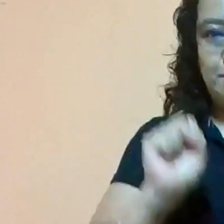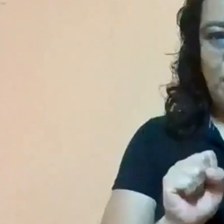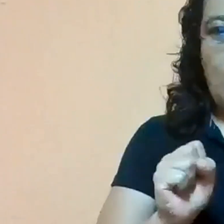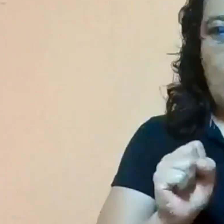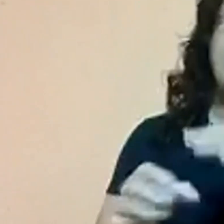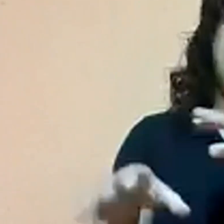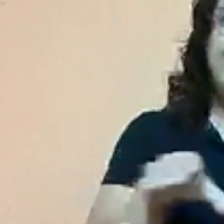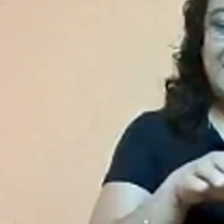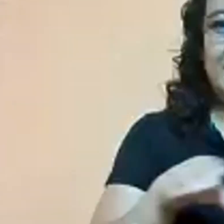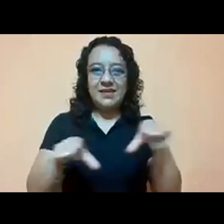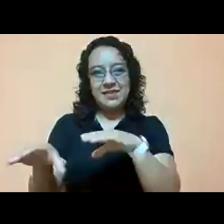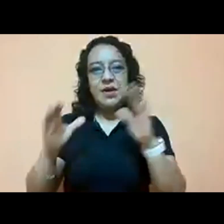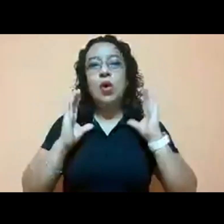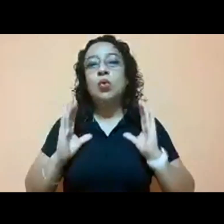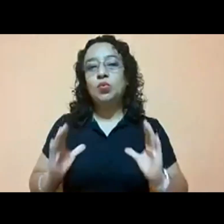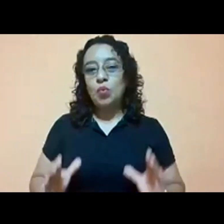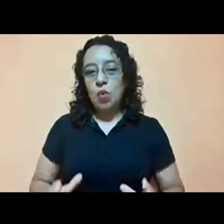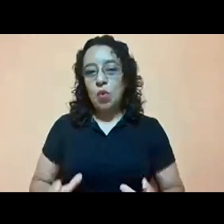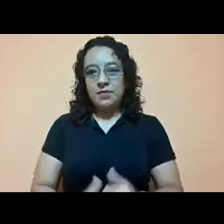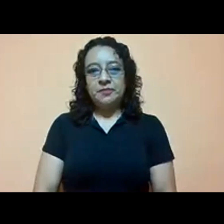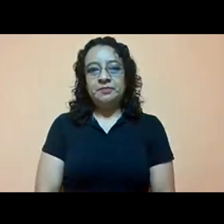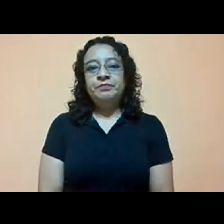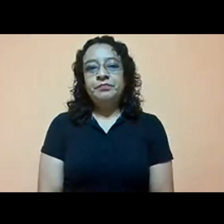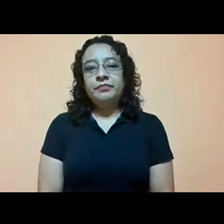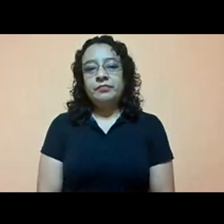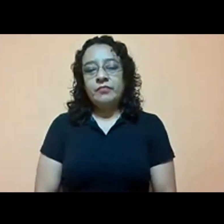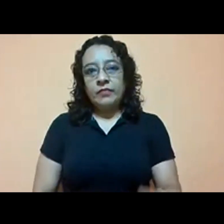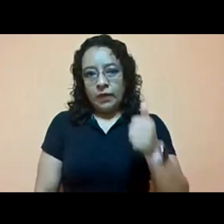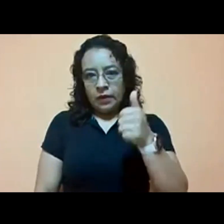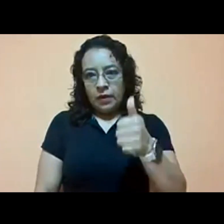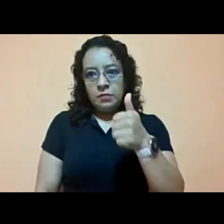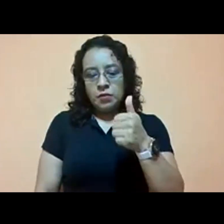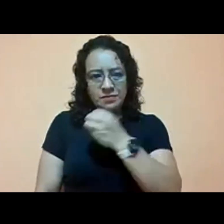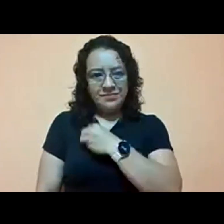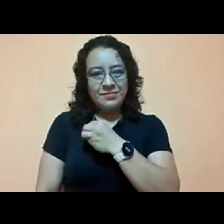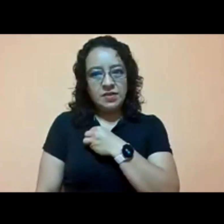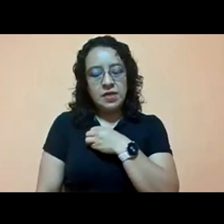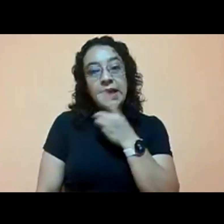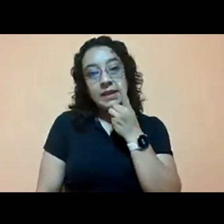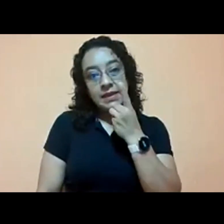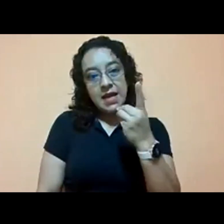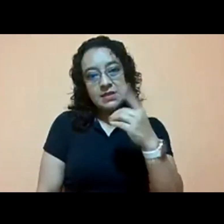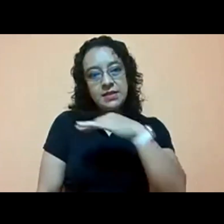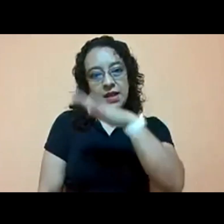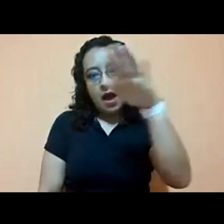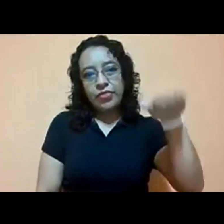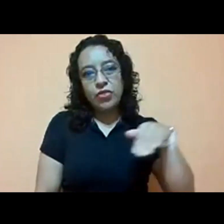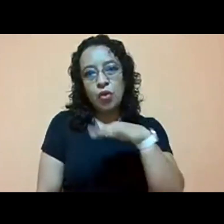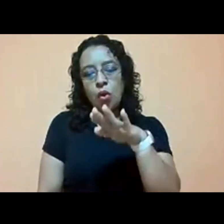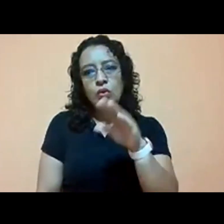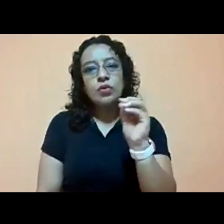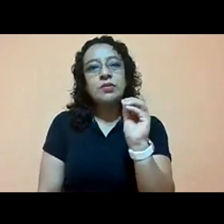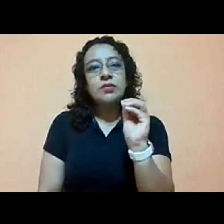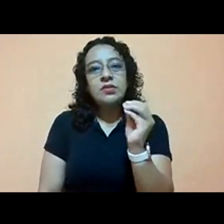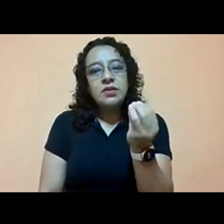actividad nuestro cuerpo. Muy bien, les quiero comentar a todos que tenemos a